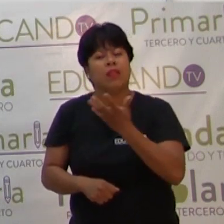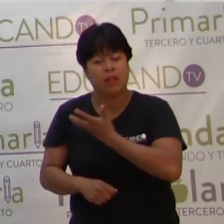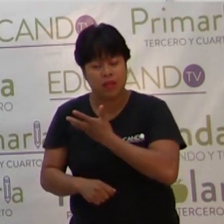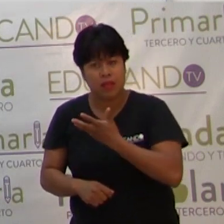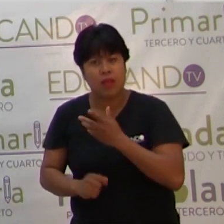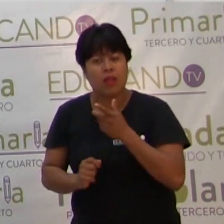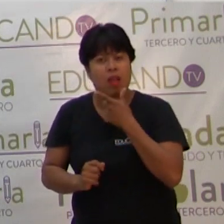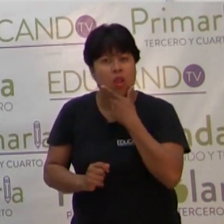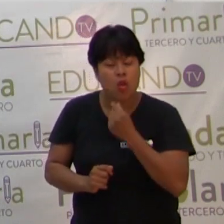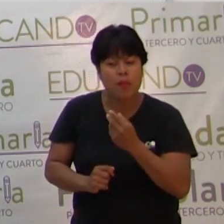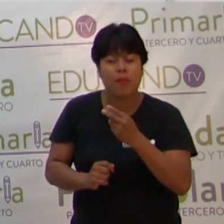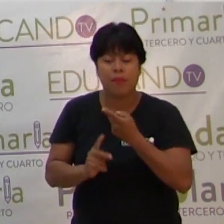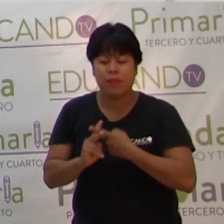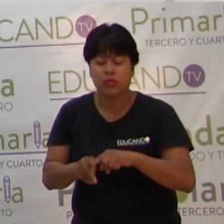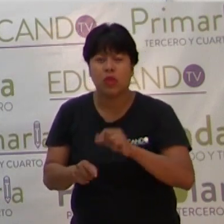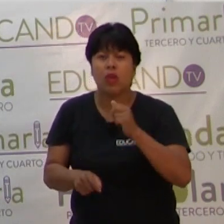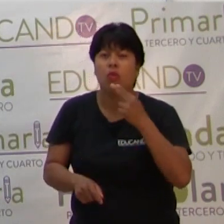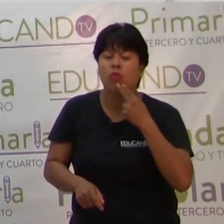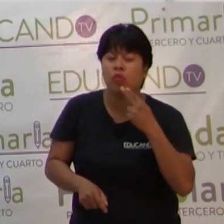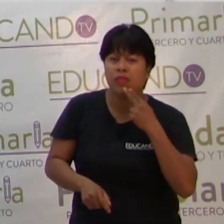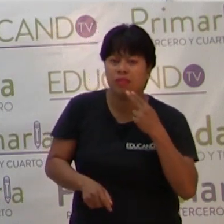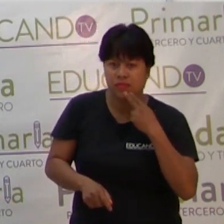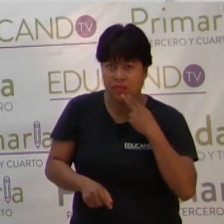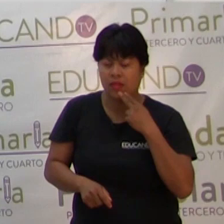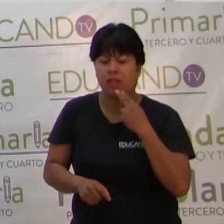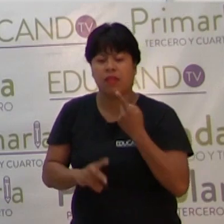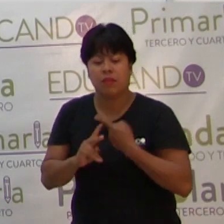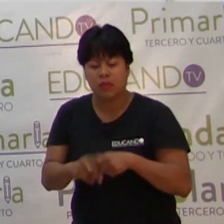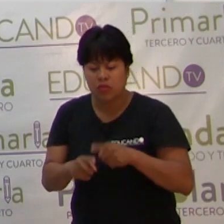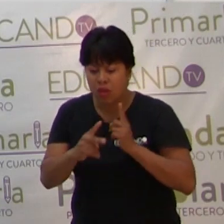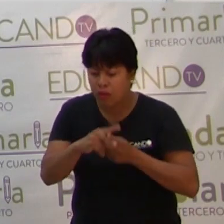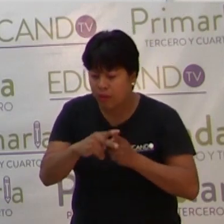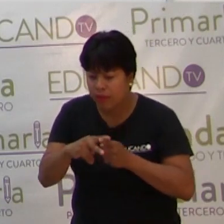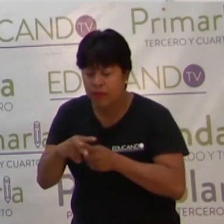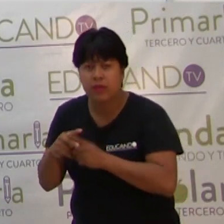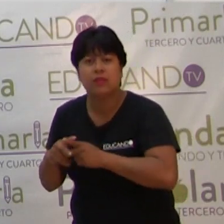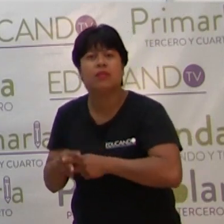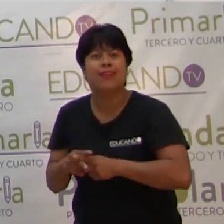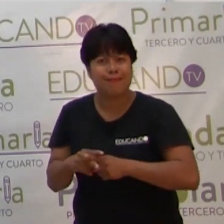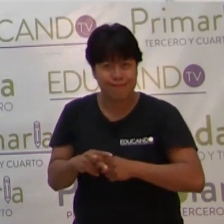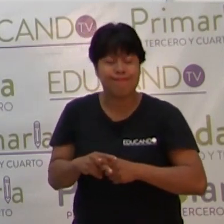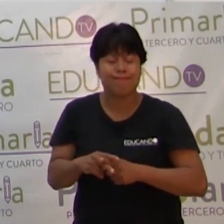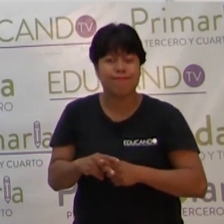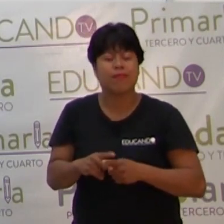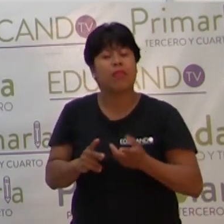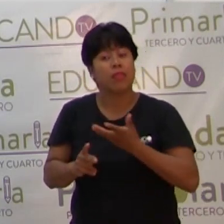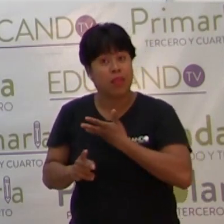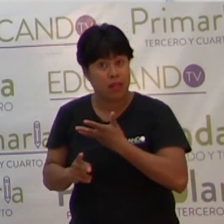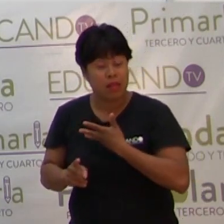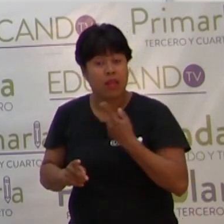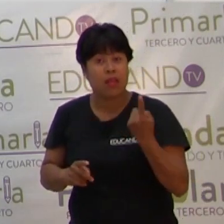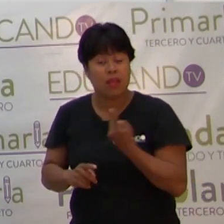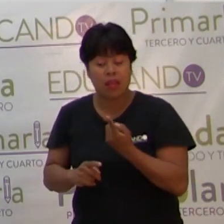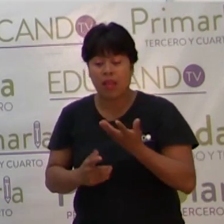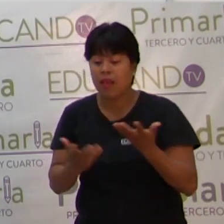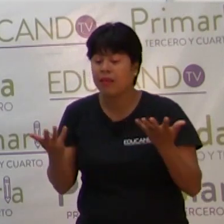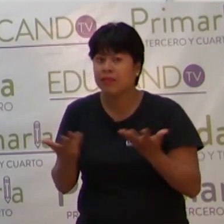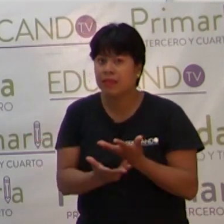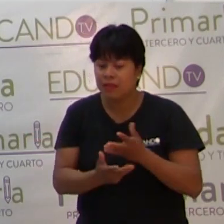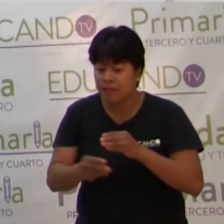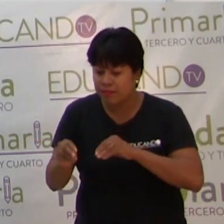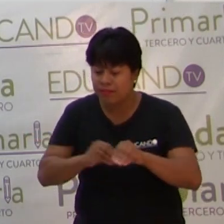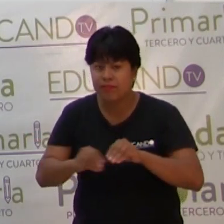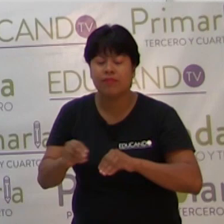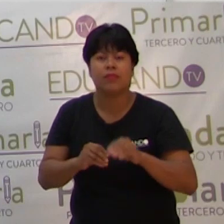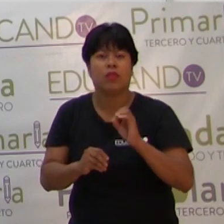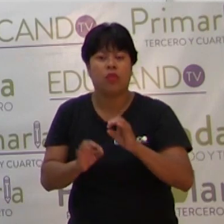el hombre los empezó a utilizar, empezó a contabilizar, tuvo que establecer algunas estrategias